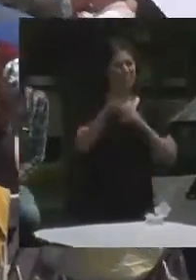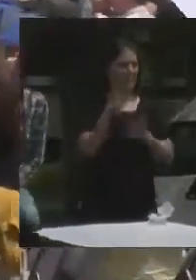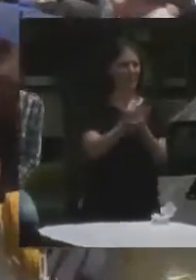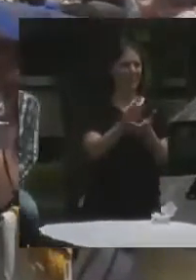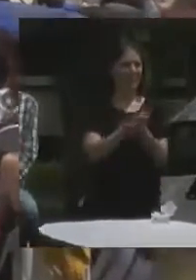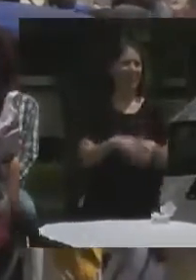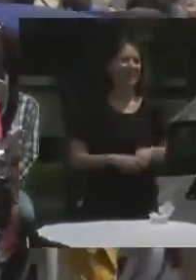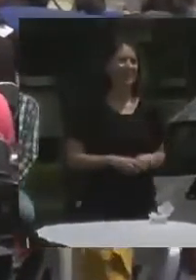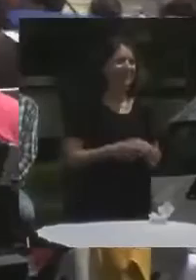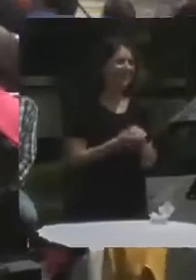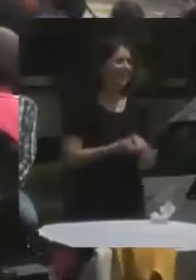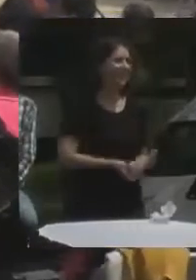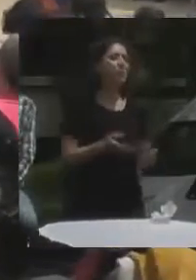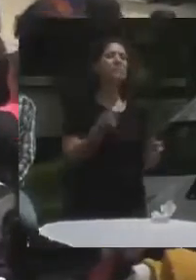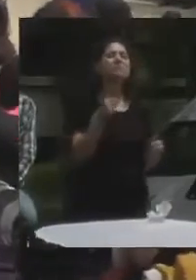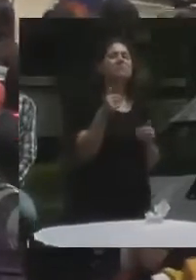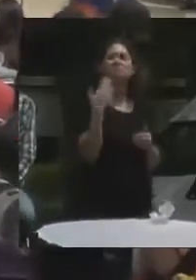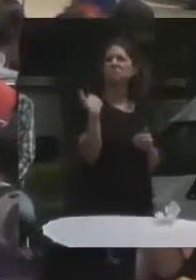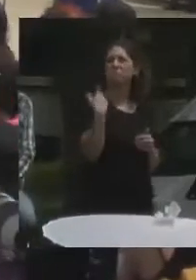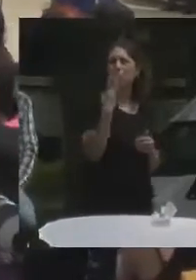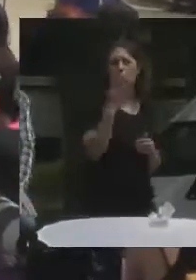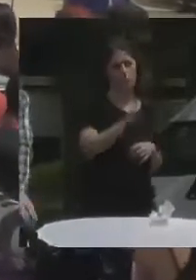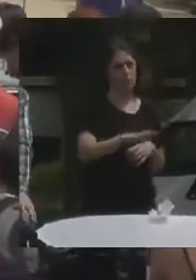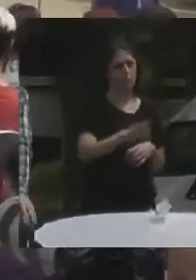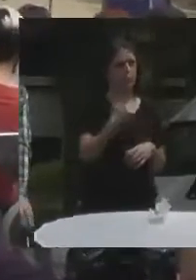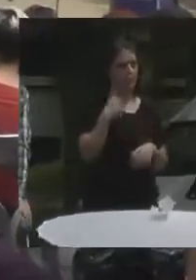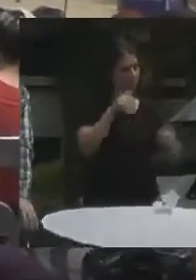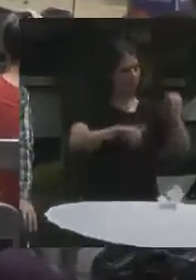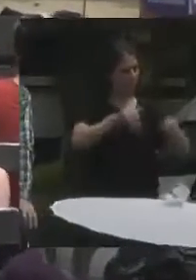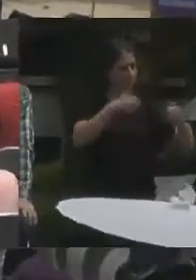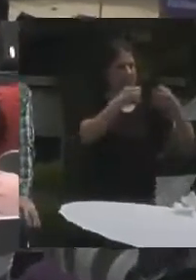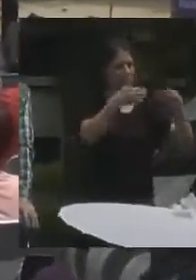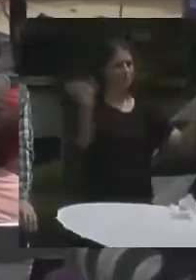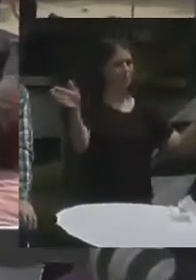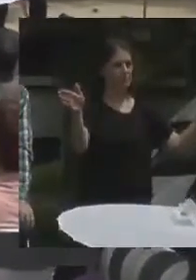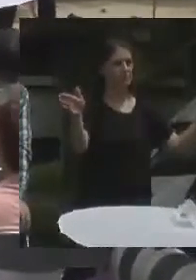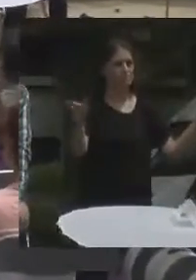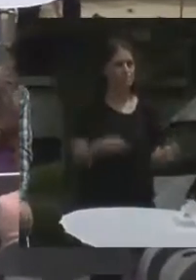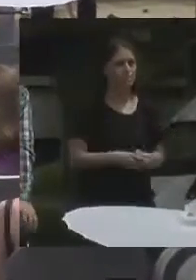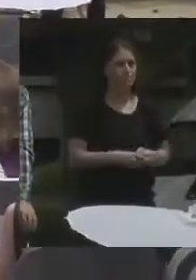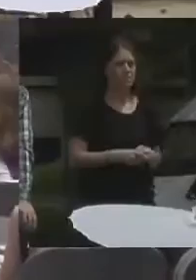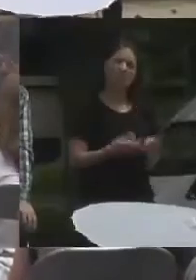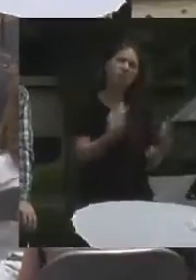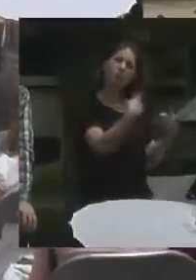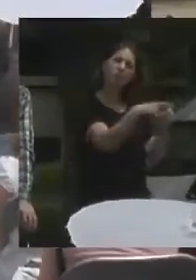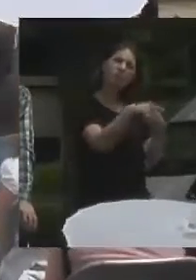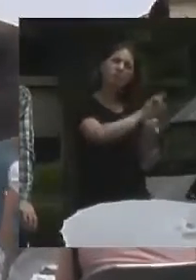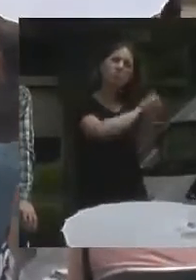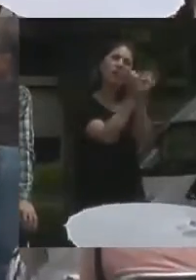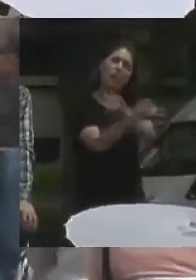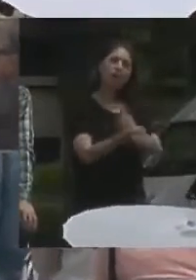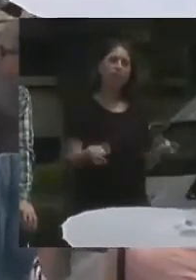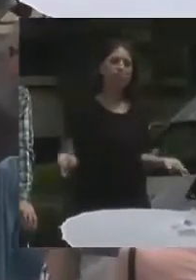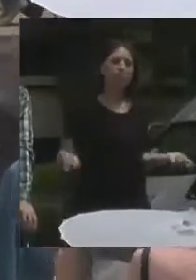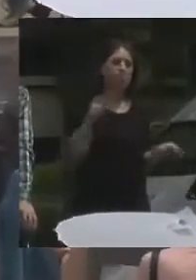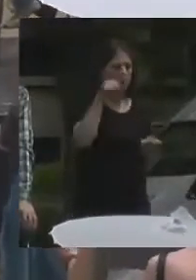O 20, hai 4 meses, abríronse as urnas e as cousas cambiaron